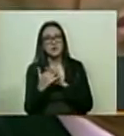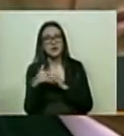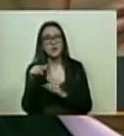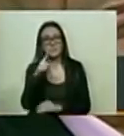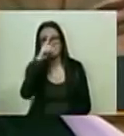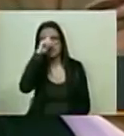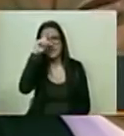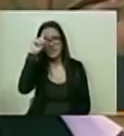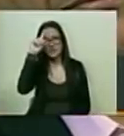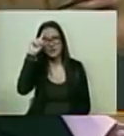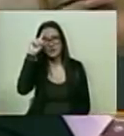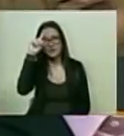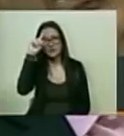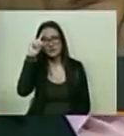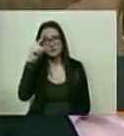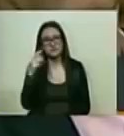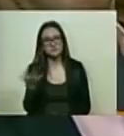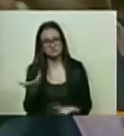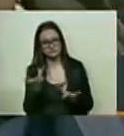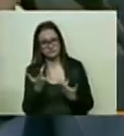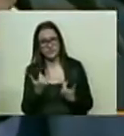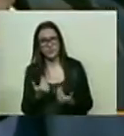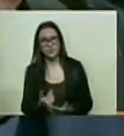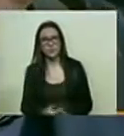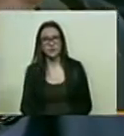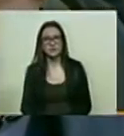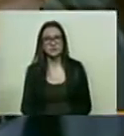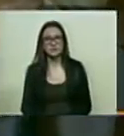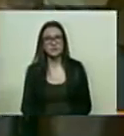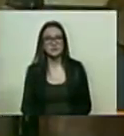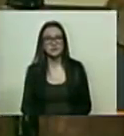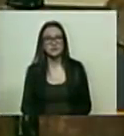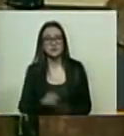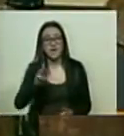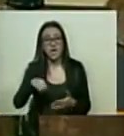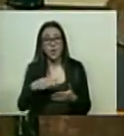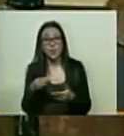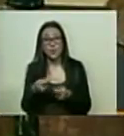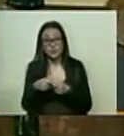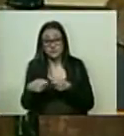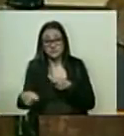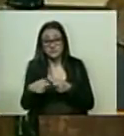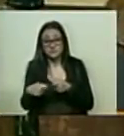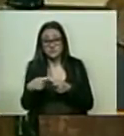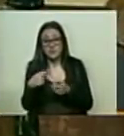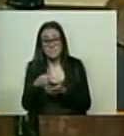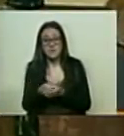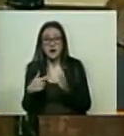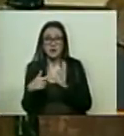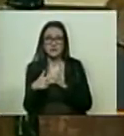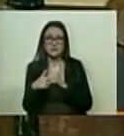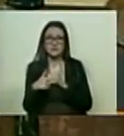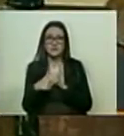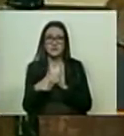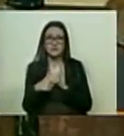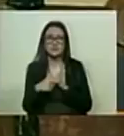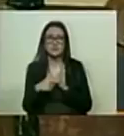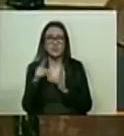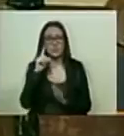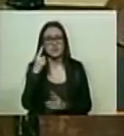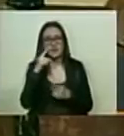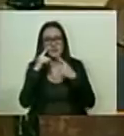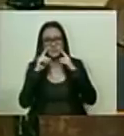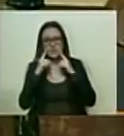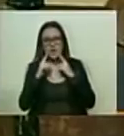él, y contaba un euro detrás del otro para pagar el alquiler. Y un día, llorando